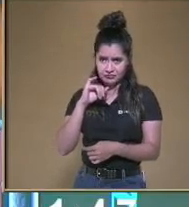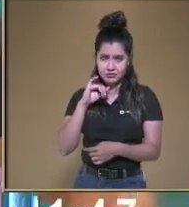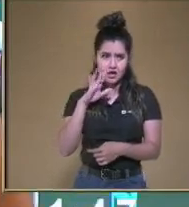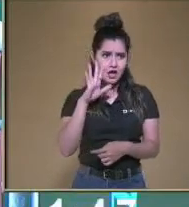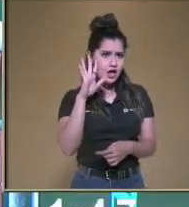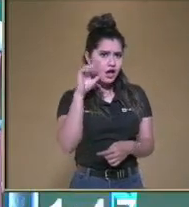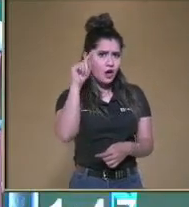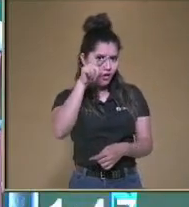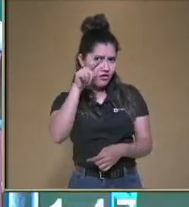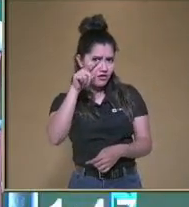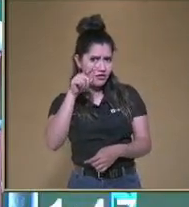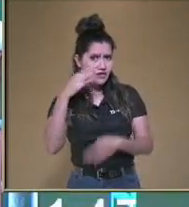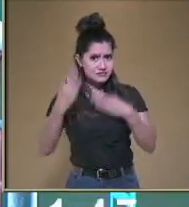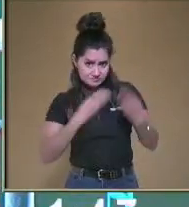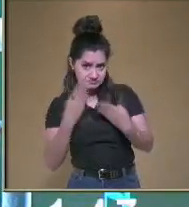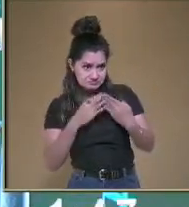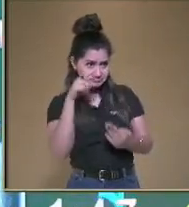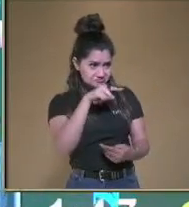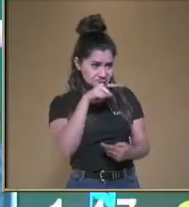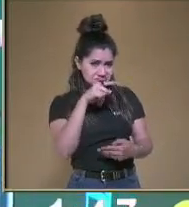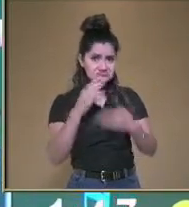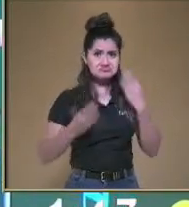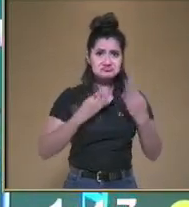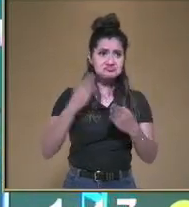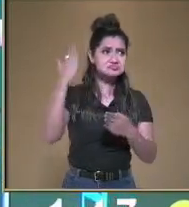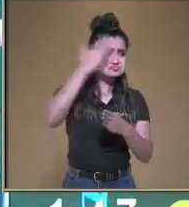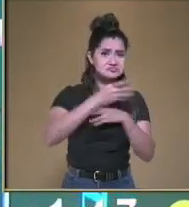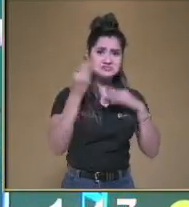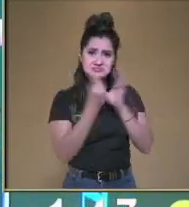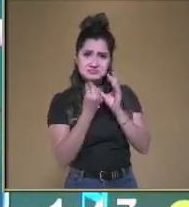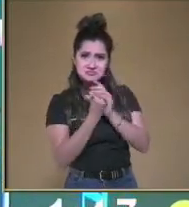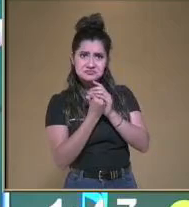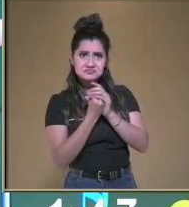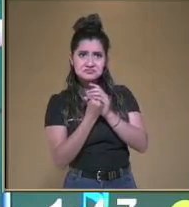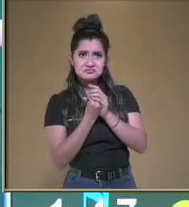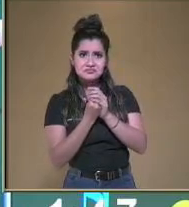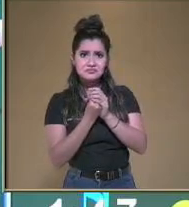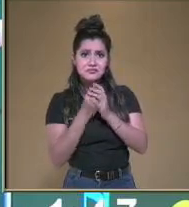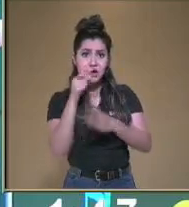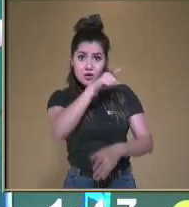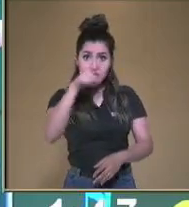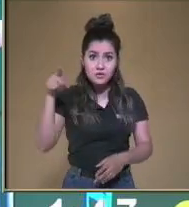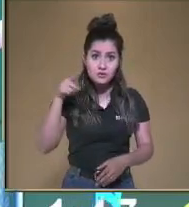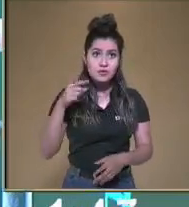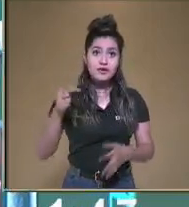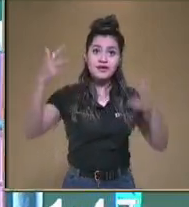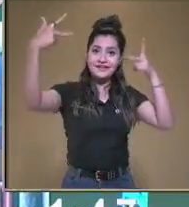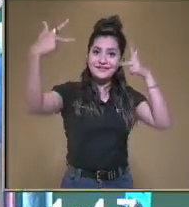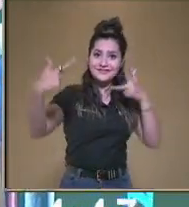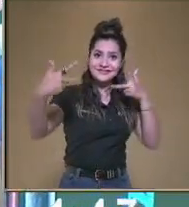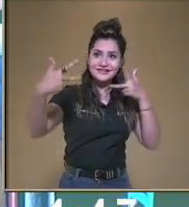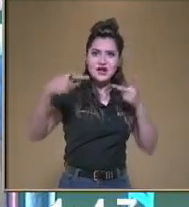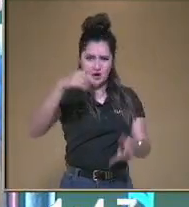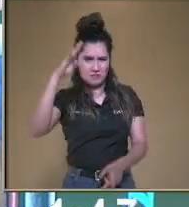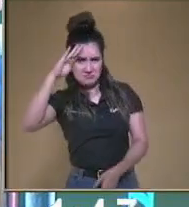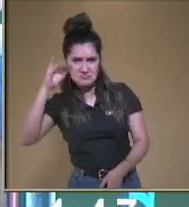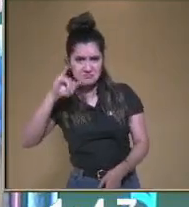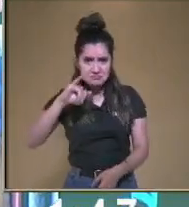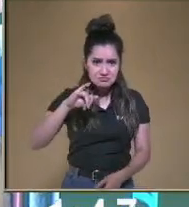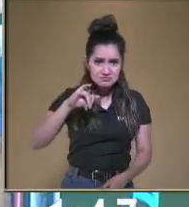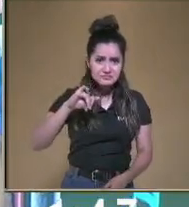quién creen que pueda bailar, que pueda ir a tomar una clase de danza? A ver, aquí las personas que están grabando con nosotros, ¿ustedes creen que puedan